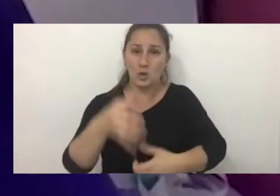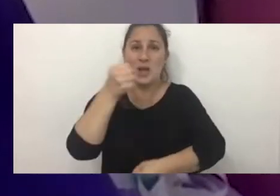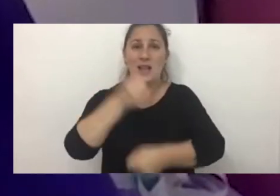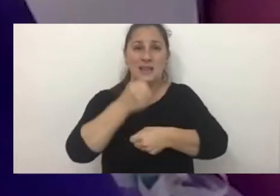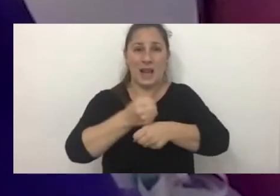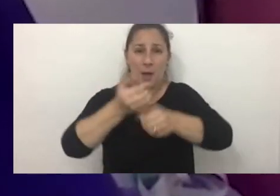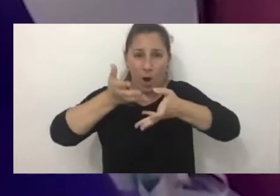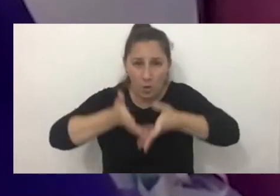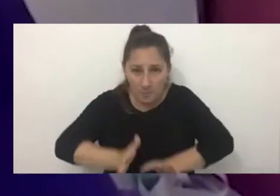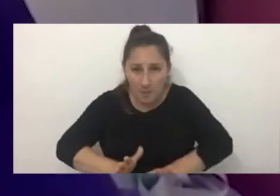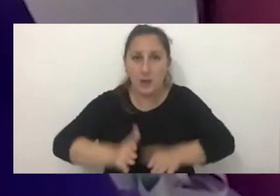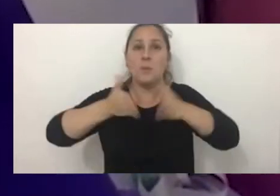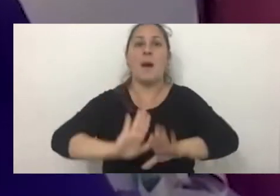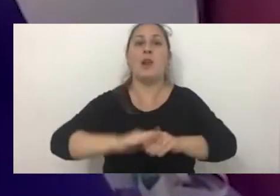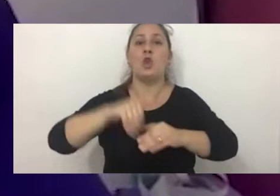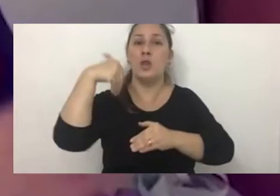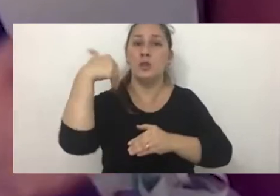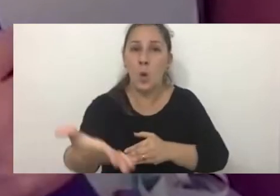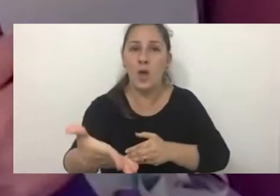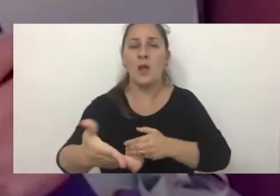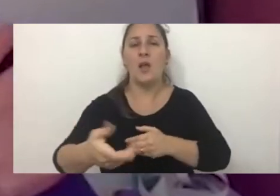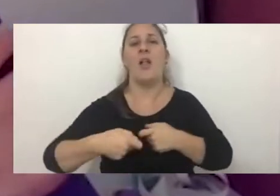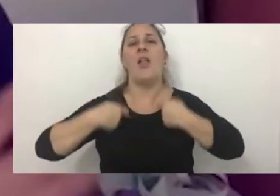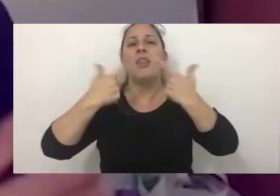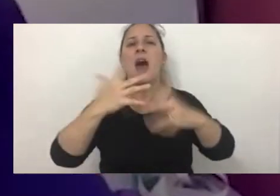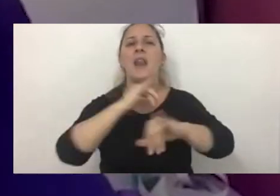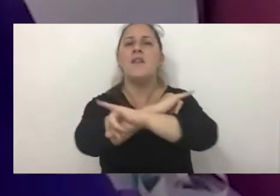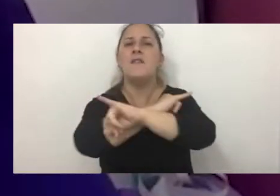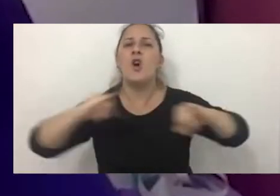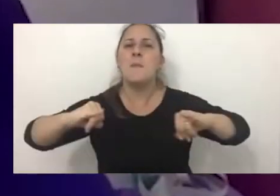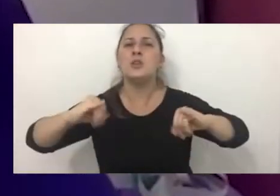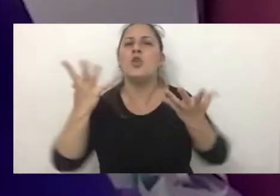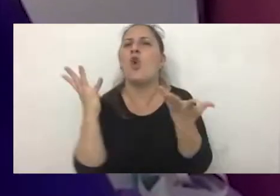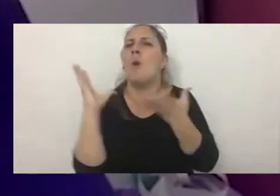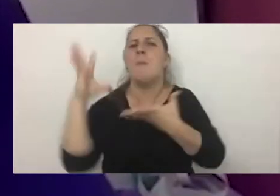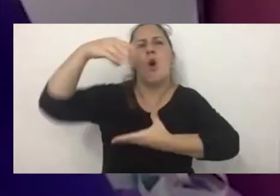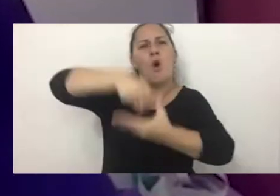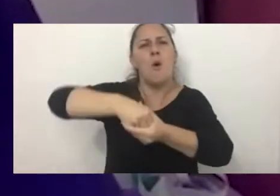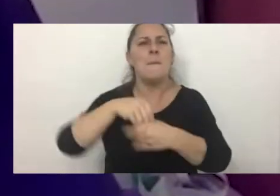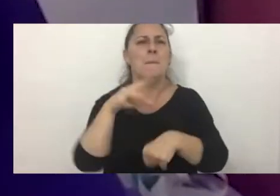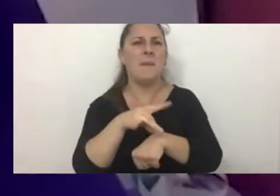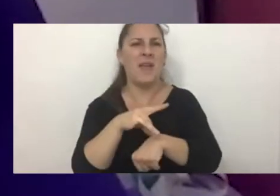el derecho, ¿no? El derecho al parto respetado. Está garantizado por la ley